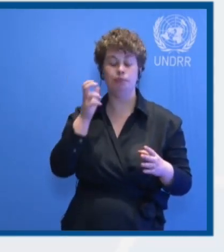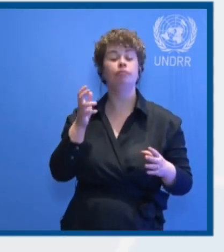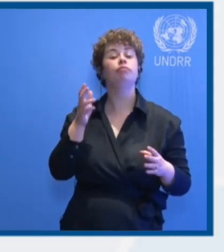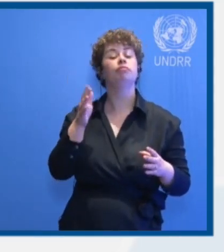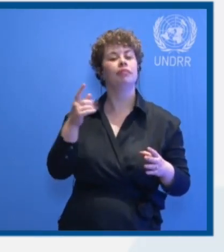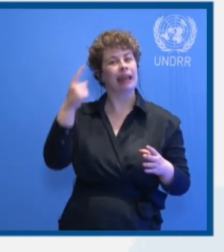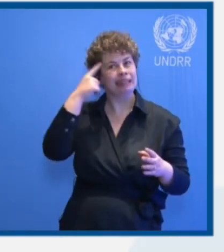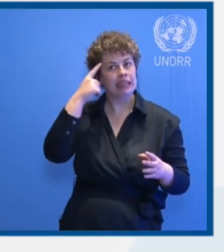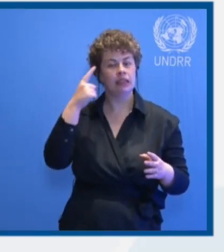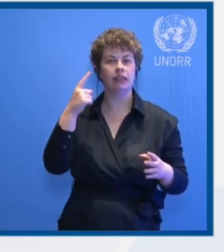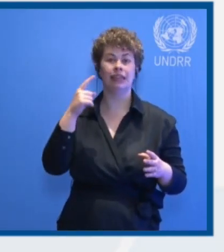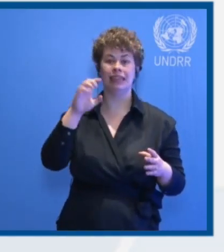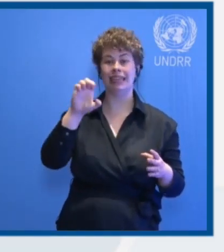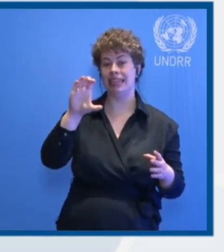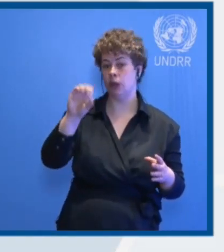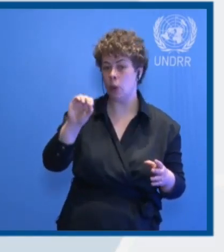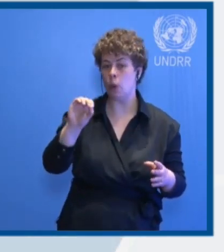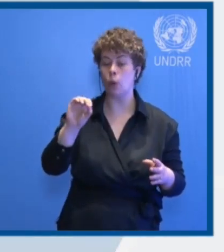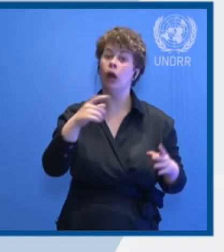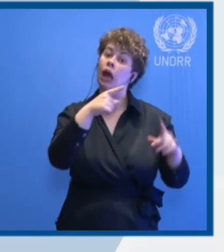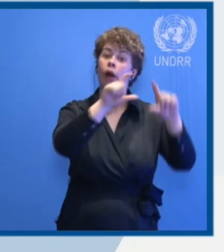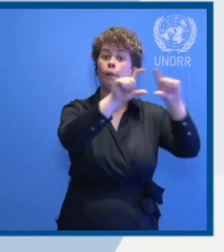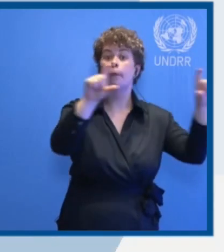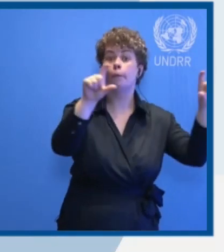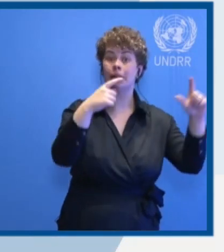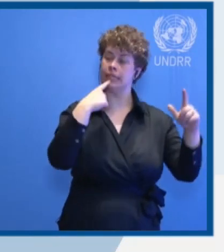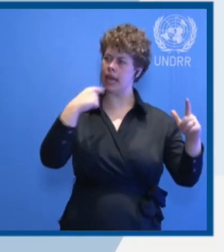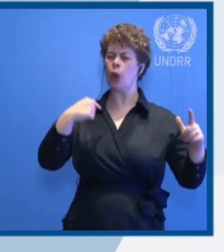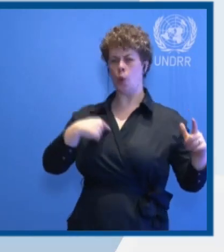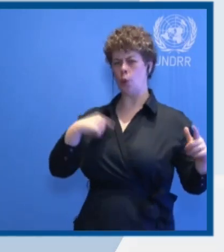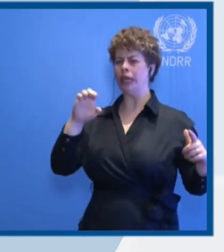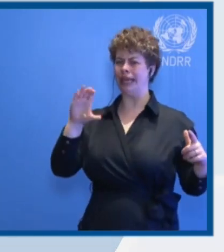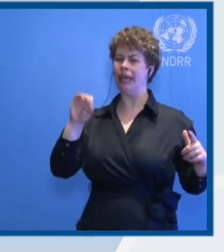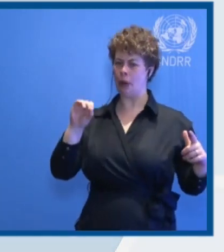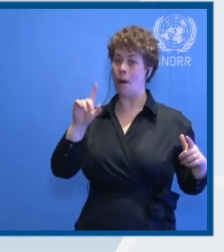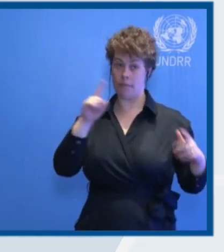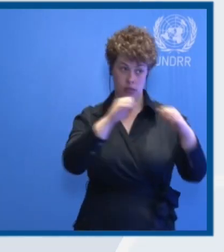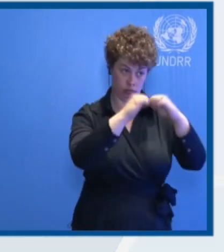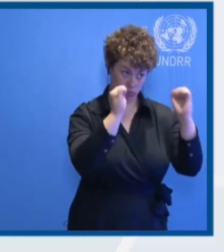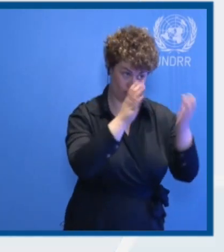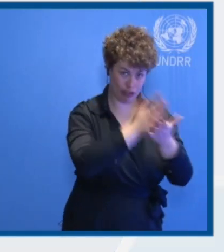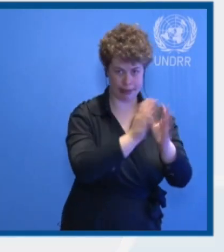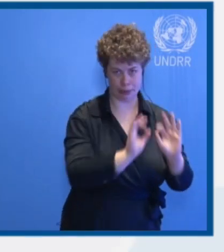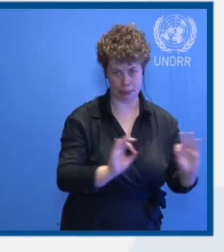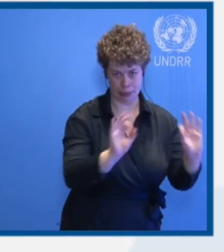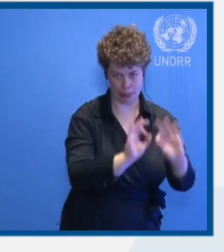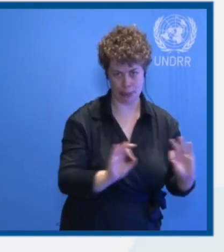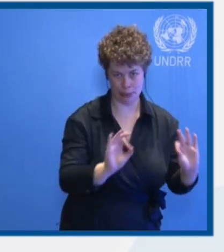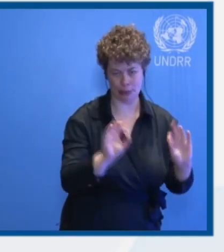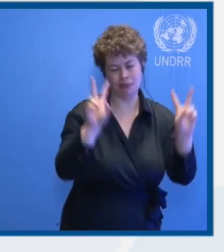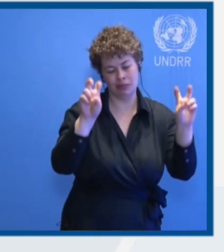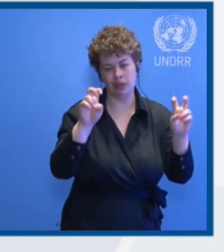esto y tal vez una de las maneras de manejar este problema es a través de la taxonomía verde. Esto es un sistema